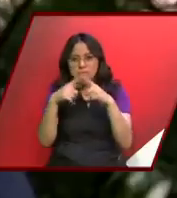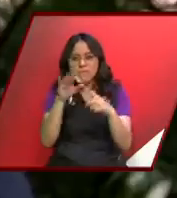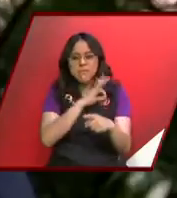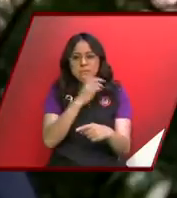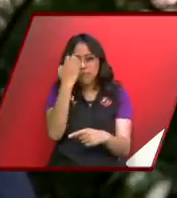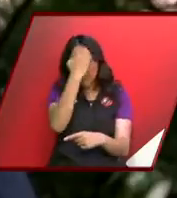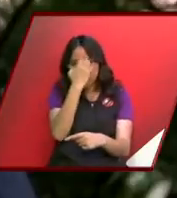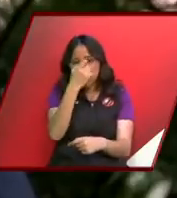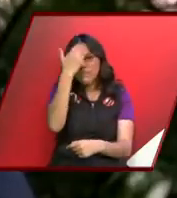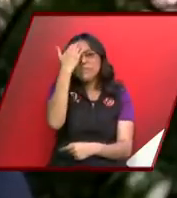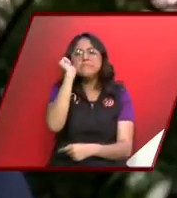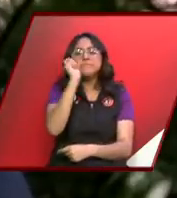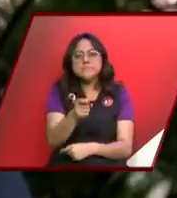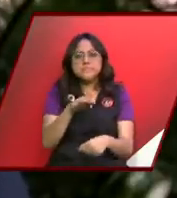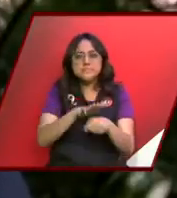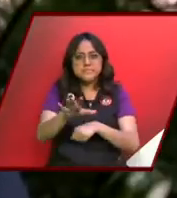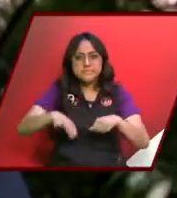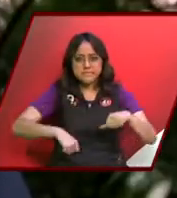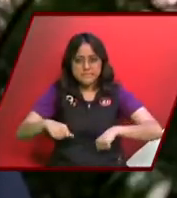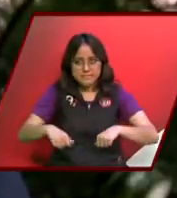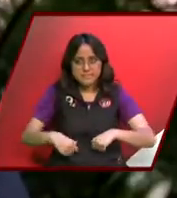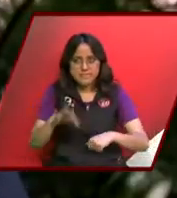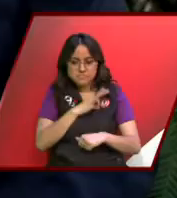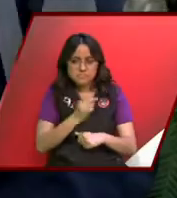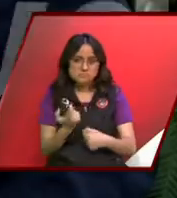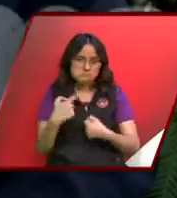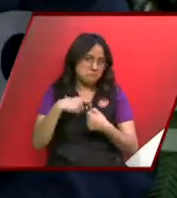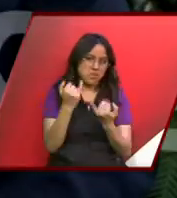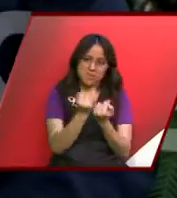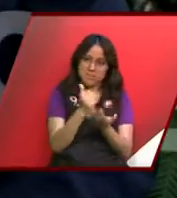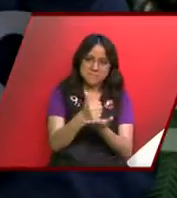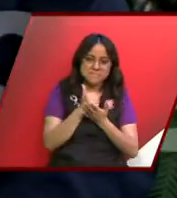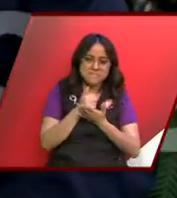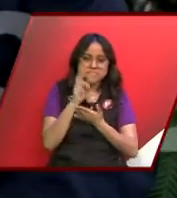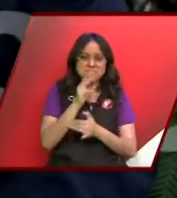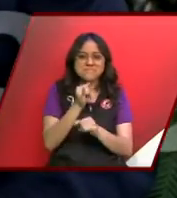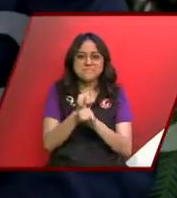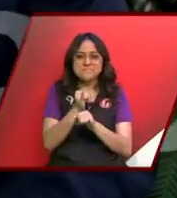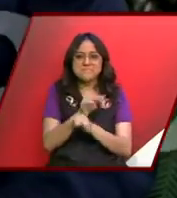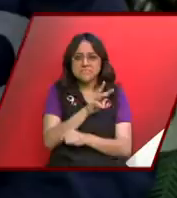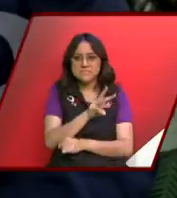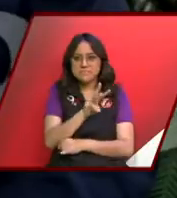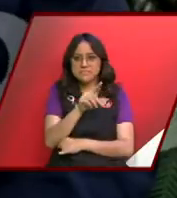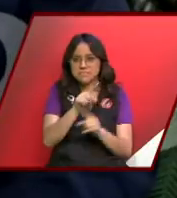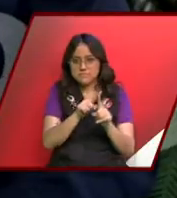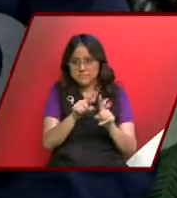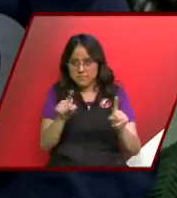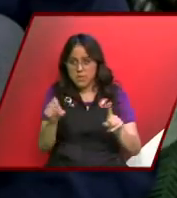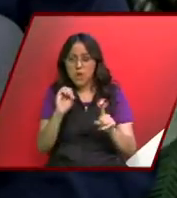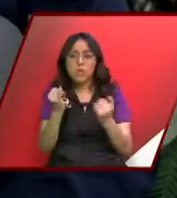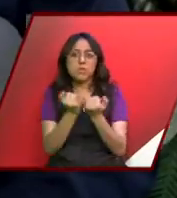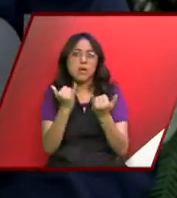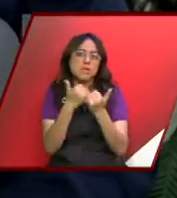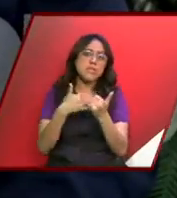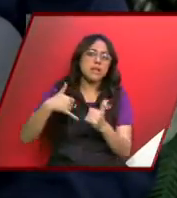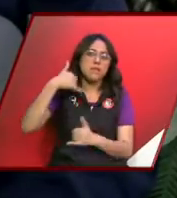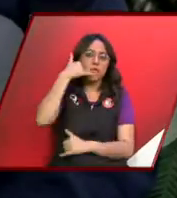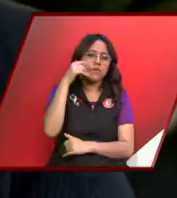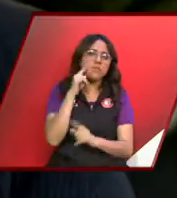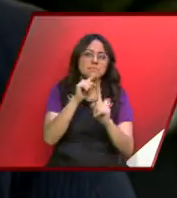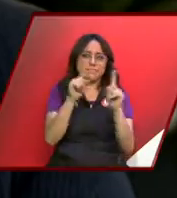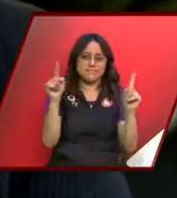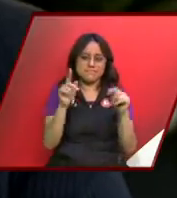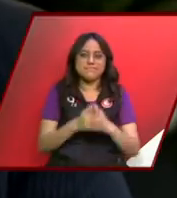Si quieres saber más de nuestras actividades o sumarte a nuestra causa, los invitamos a que ingresen al sitio web o directamente a los teléfonos de